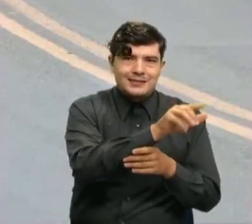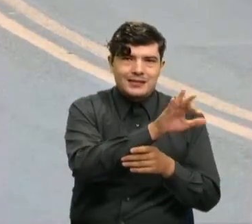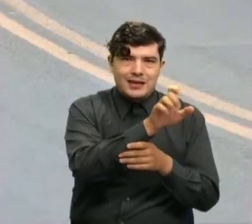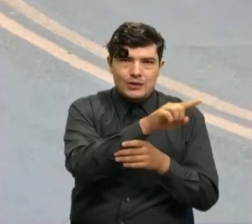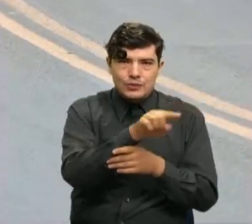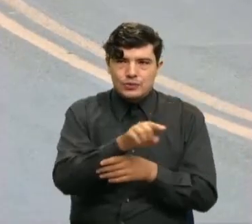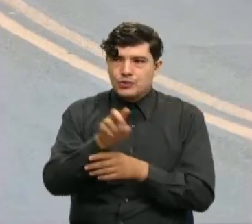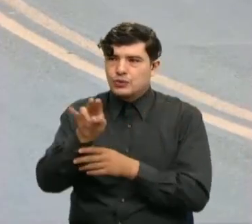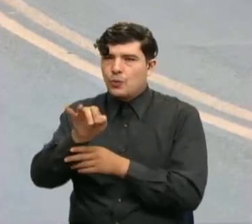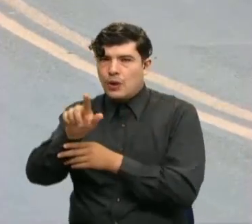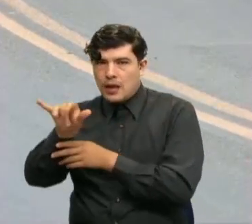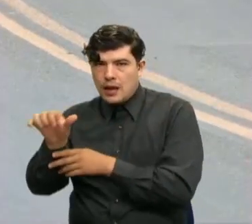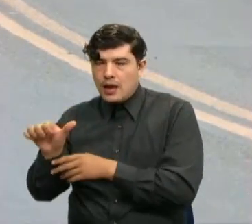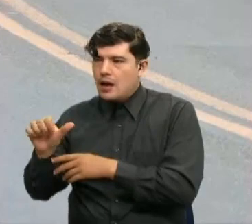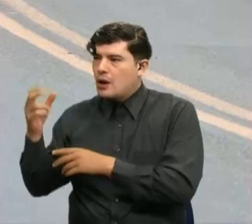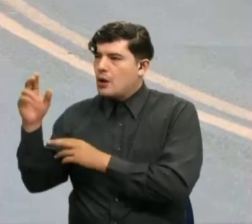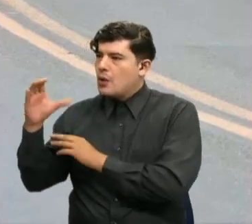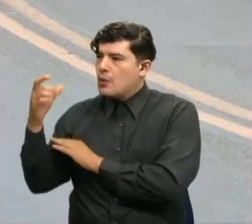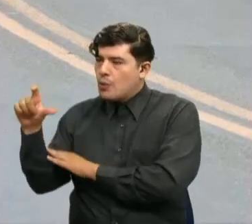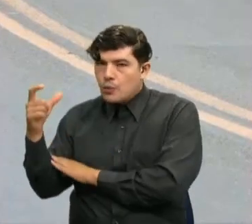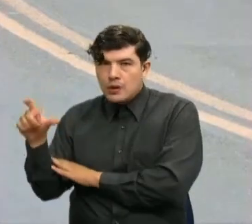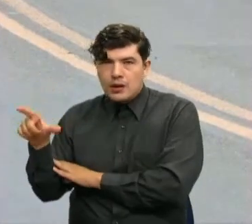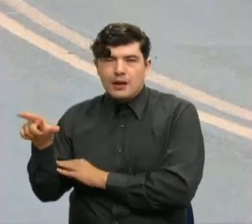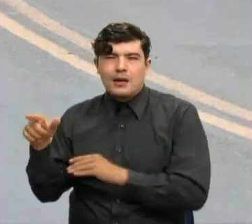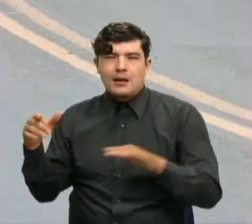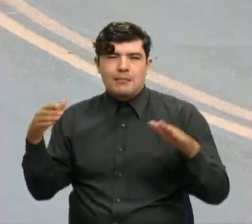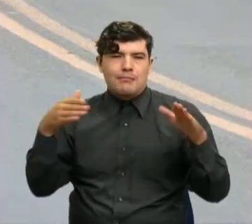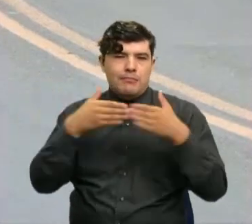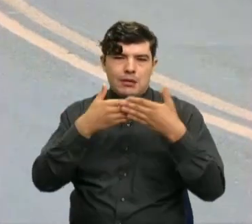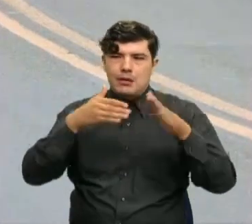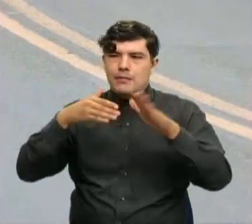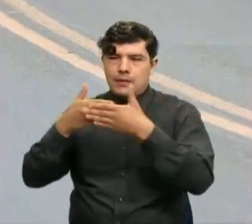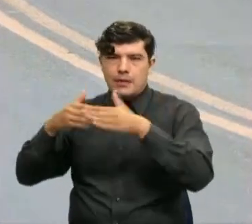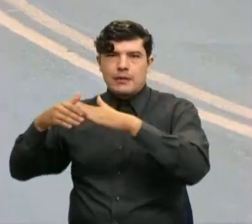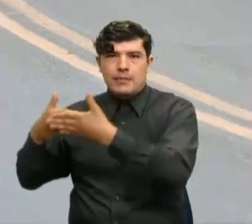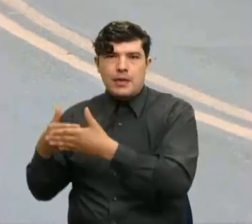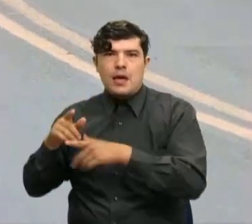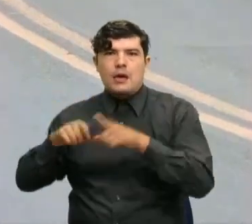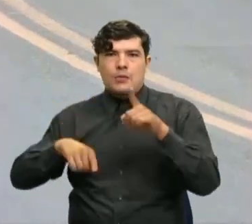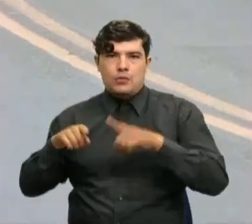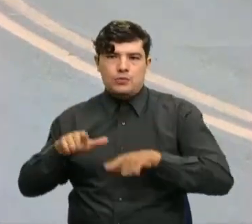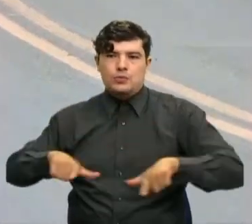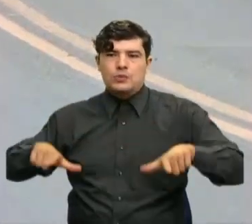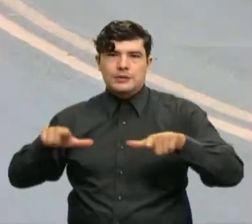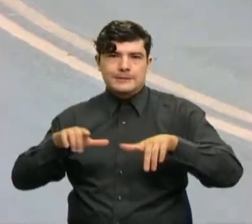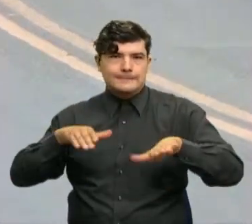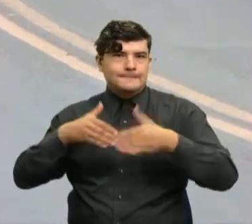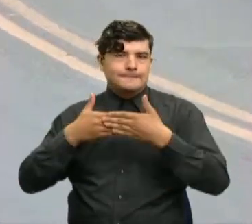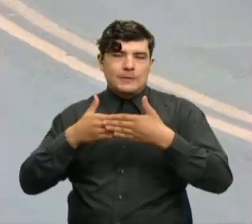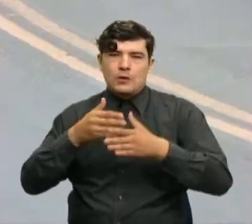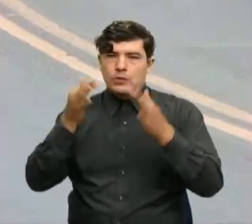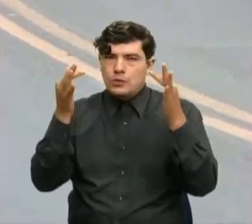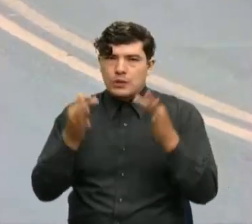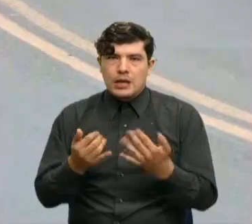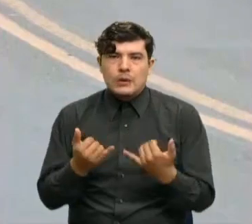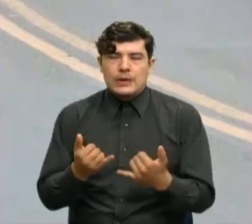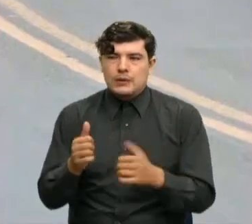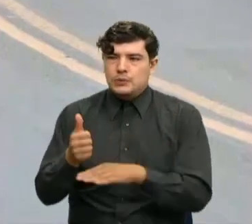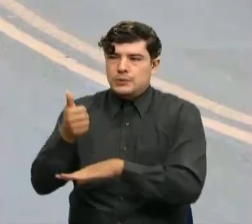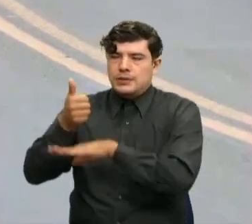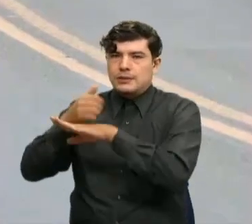Cúcuta, donde en algunos puntos se mantiene el cierre total de la vía, situación que ha generado la alerta de